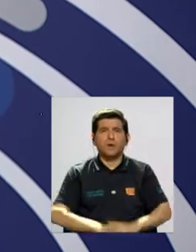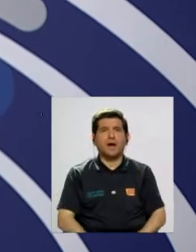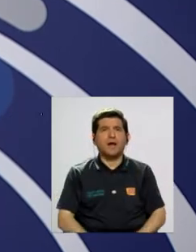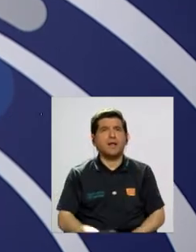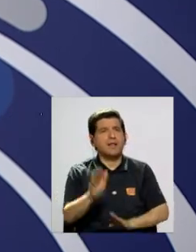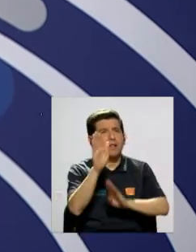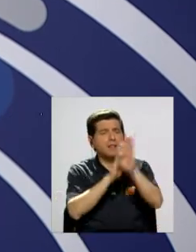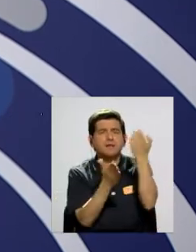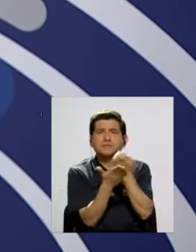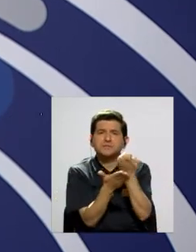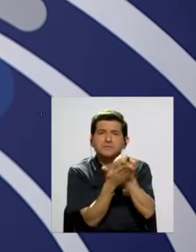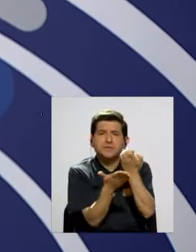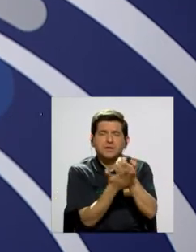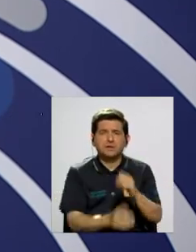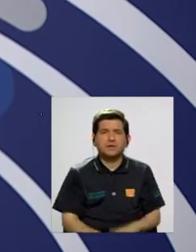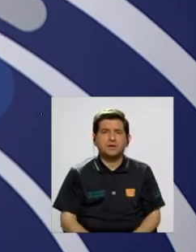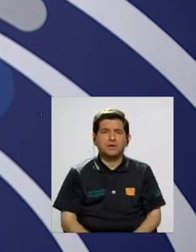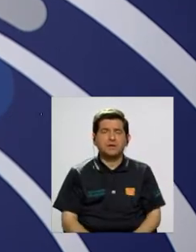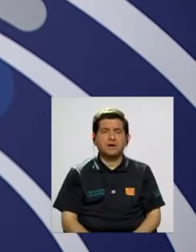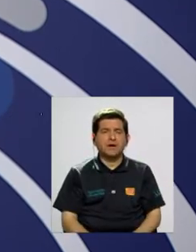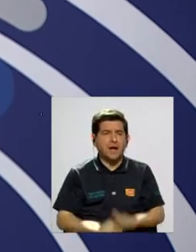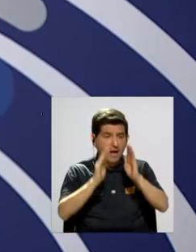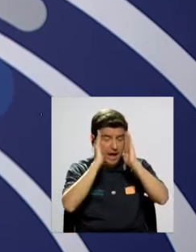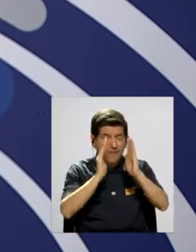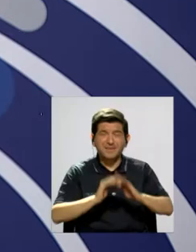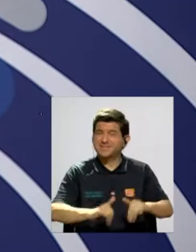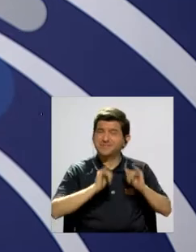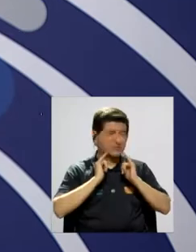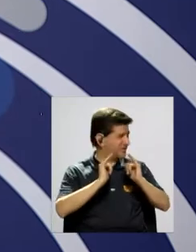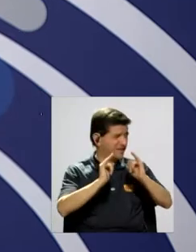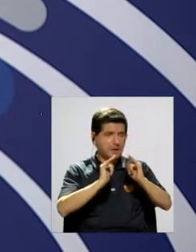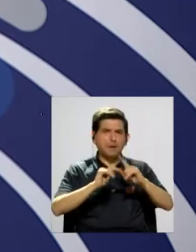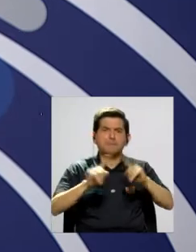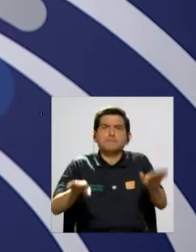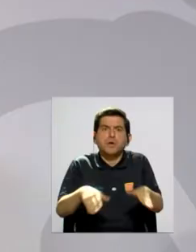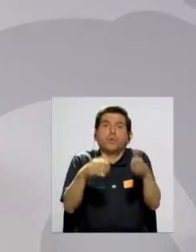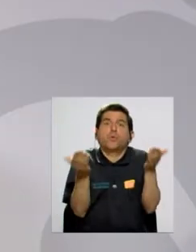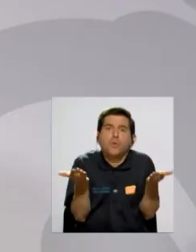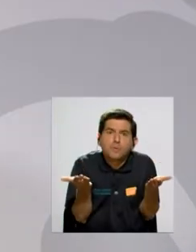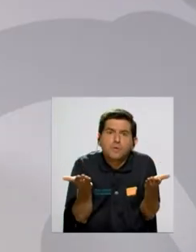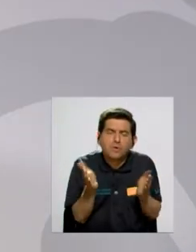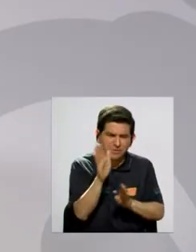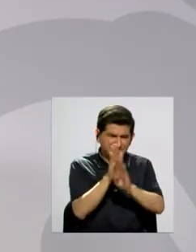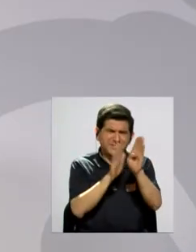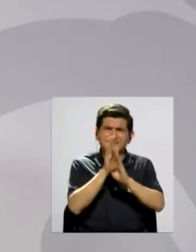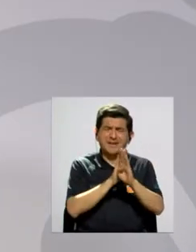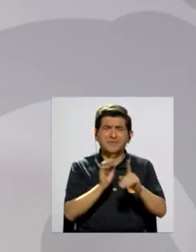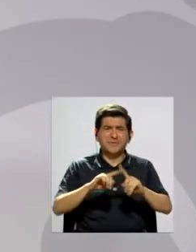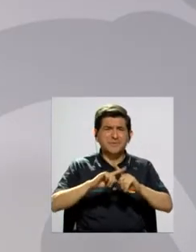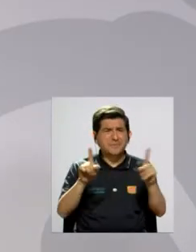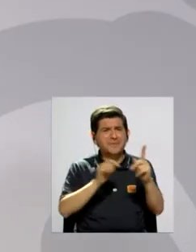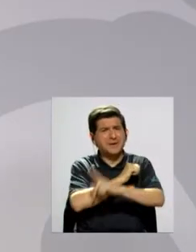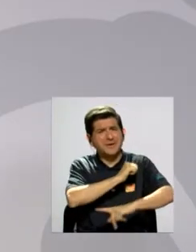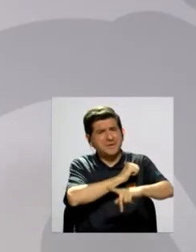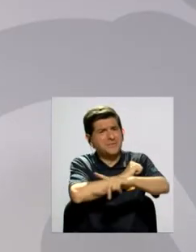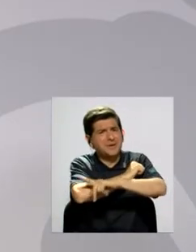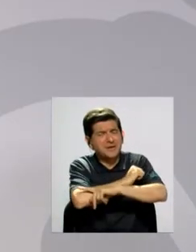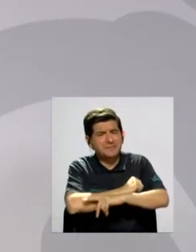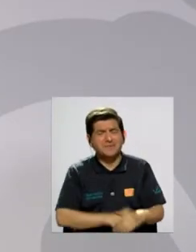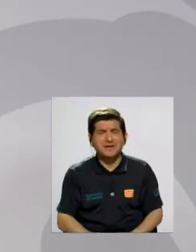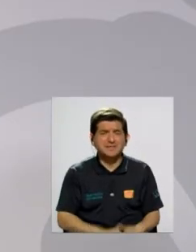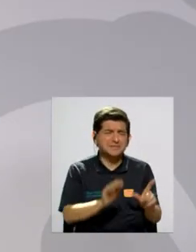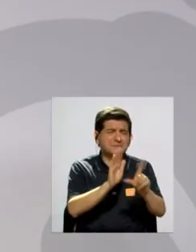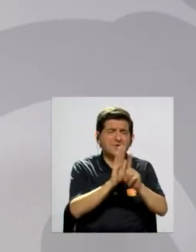de desarrollo económico, de cómo abordar la desigualdad. Pero ¿cómo lograr ese desarrollo cuando el país de por sí, por tema de